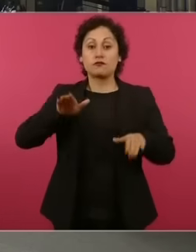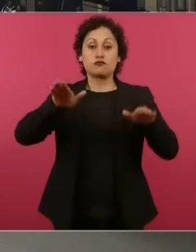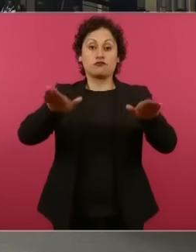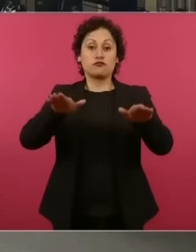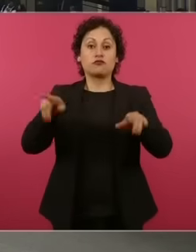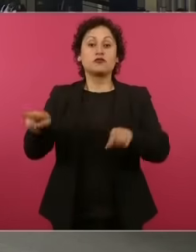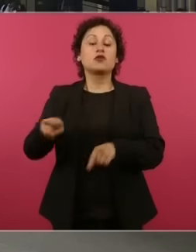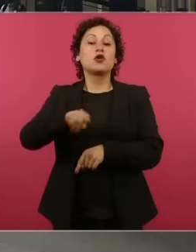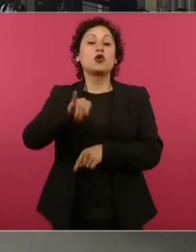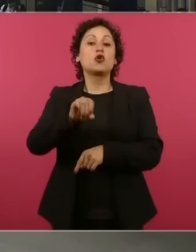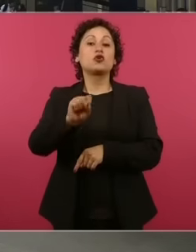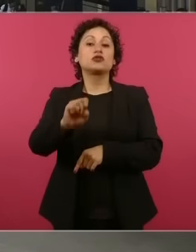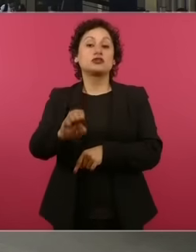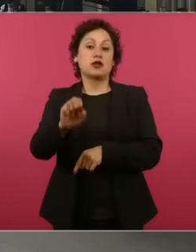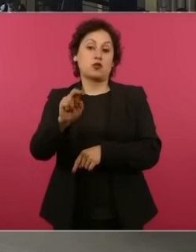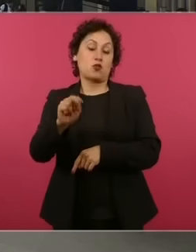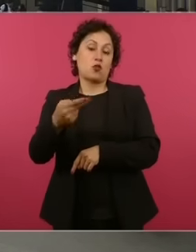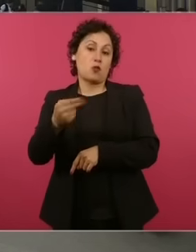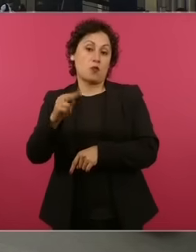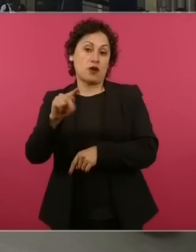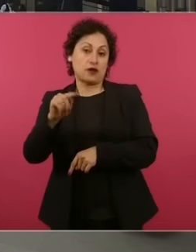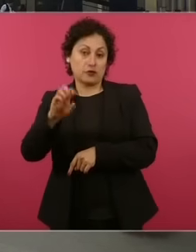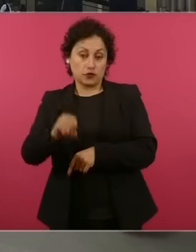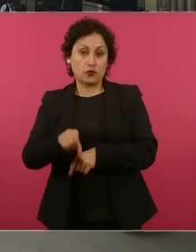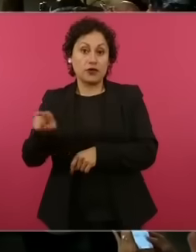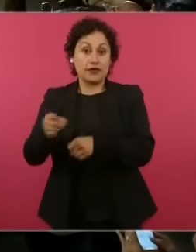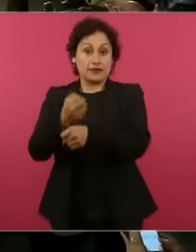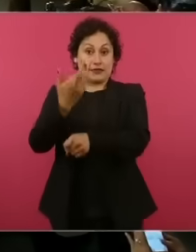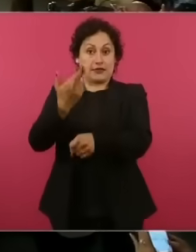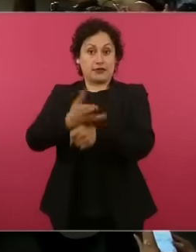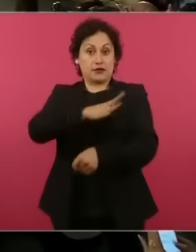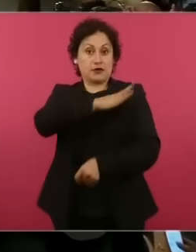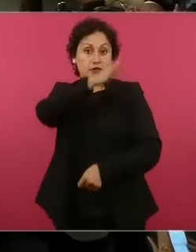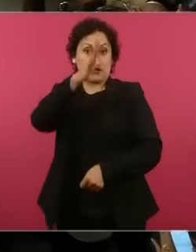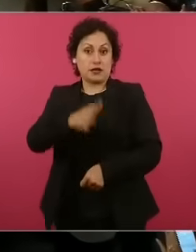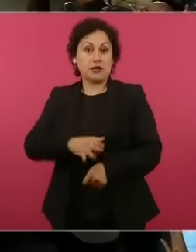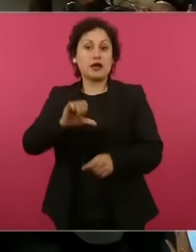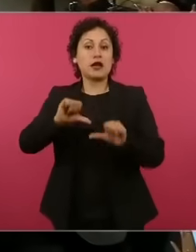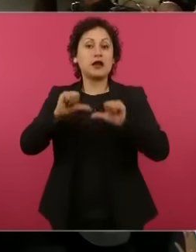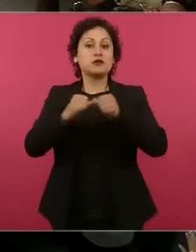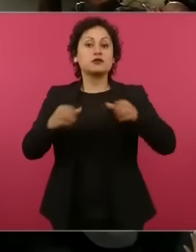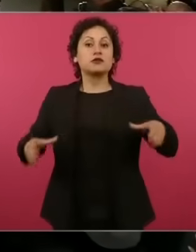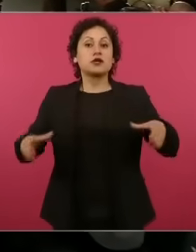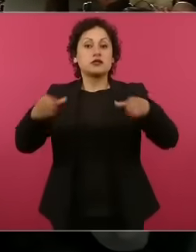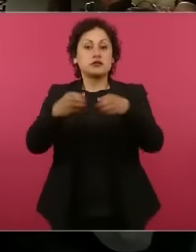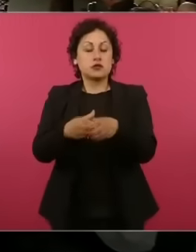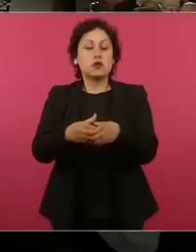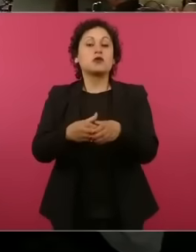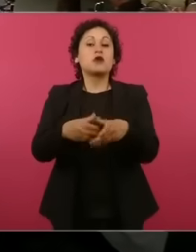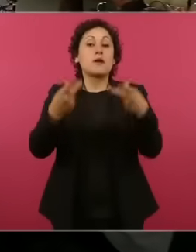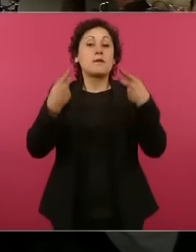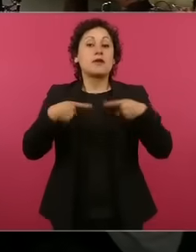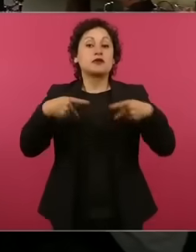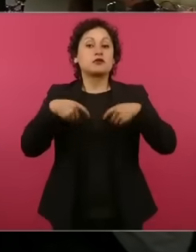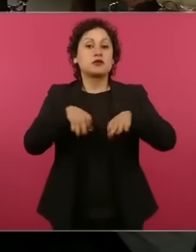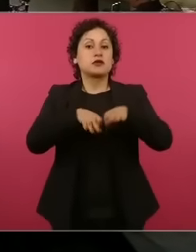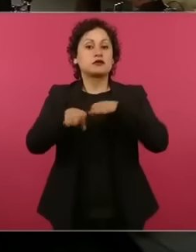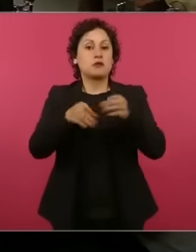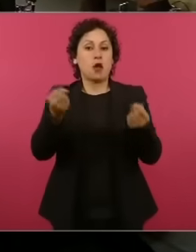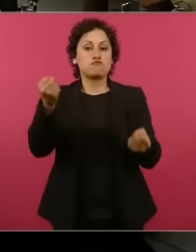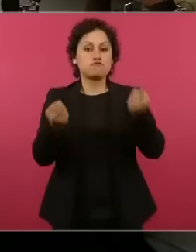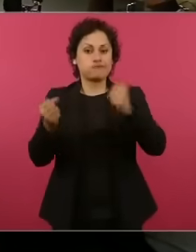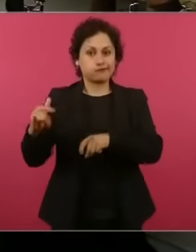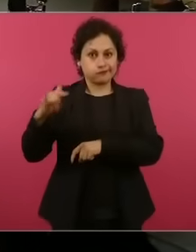José Humberto Gual, él es secretario general de la Asociación de Pilotos Aviadores de México, ASPA.